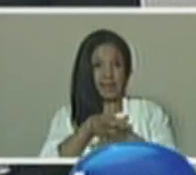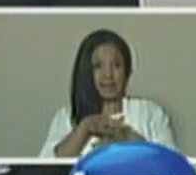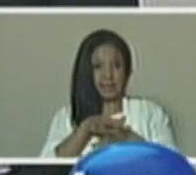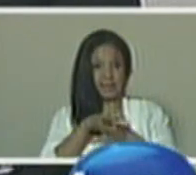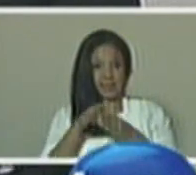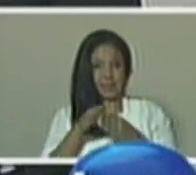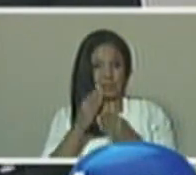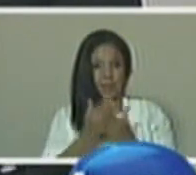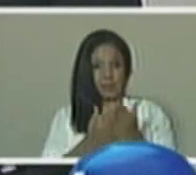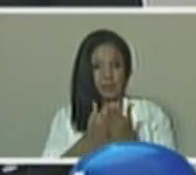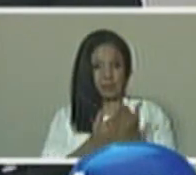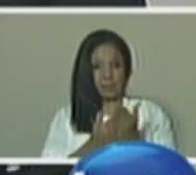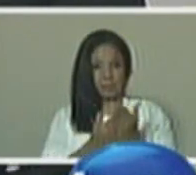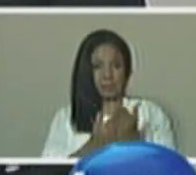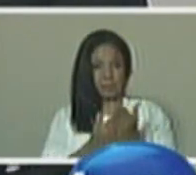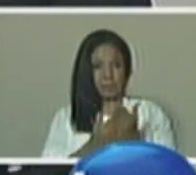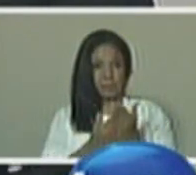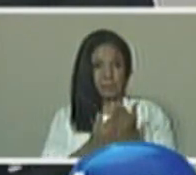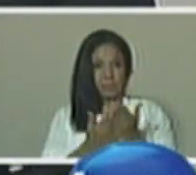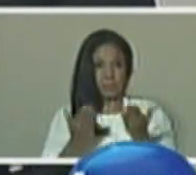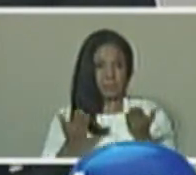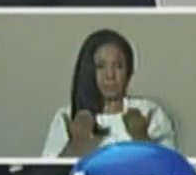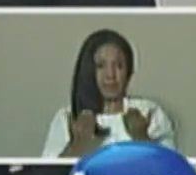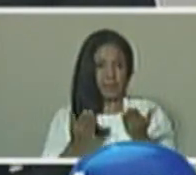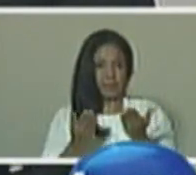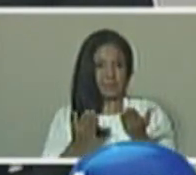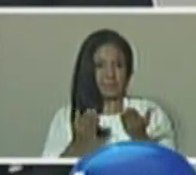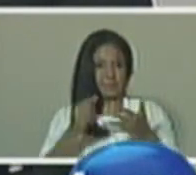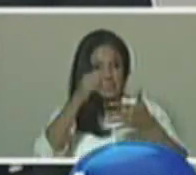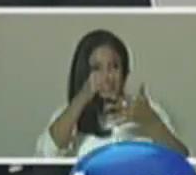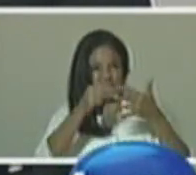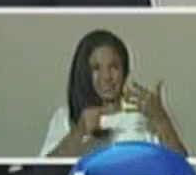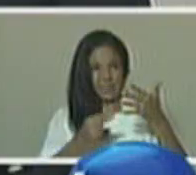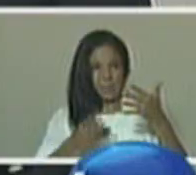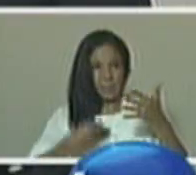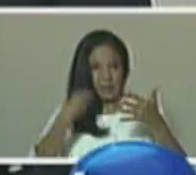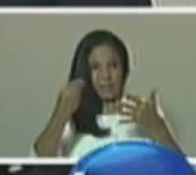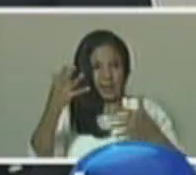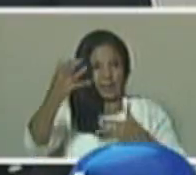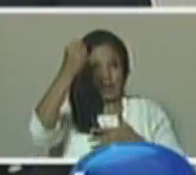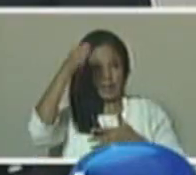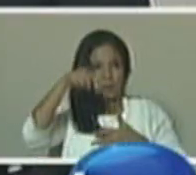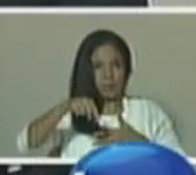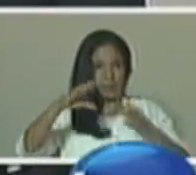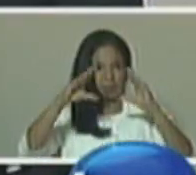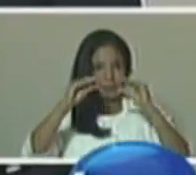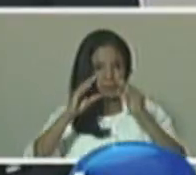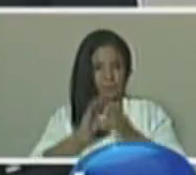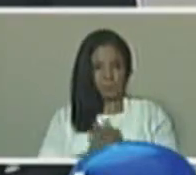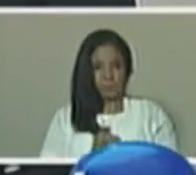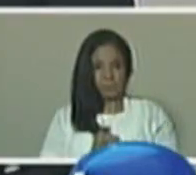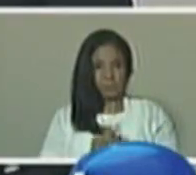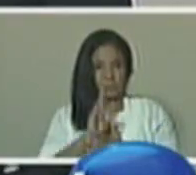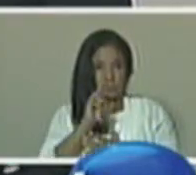deliberando en los últimos detalles claro. para poder entonces traerles al ganador de esta noche. Mientras tanto, yo no sé si